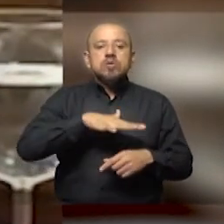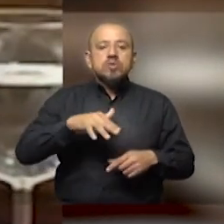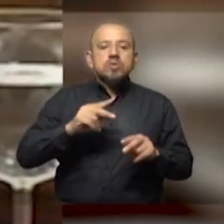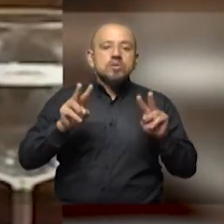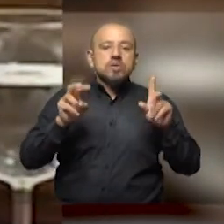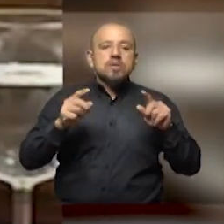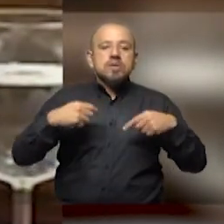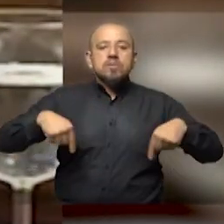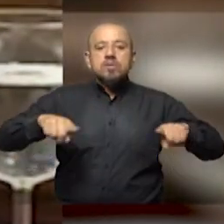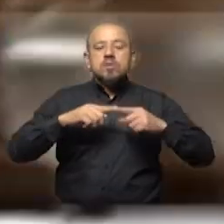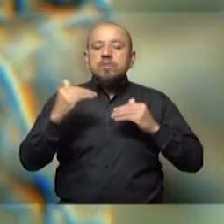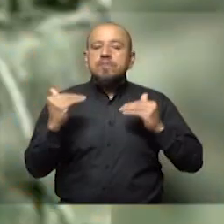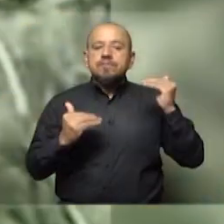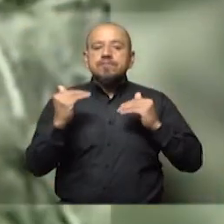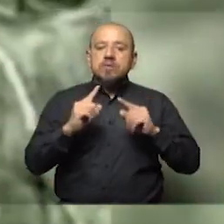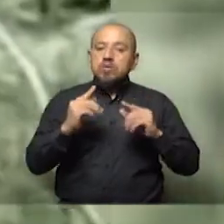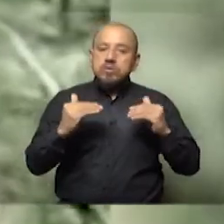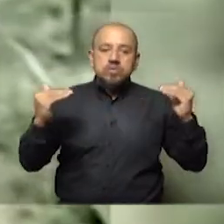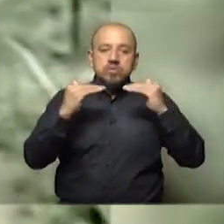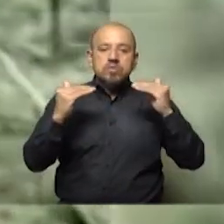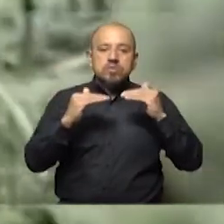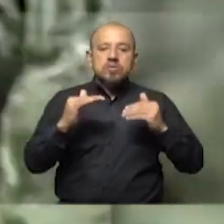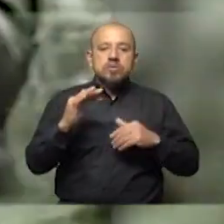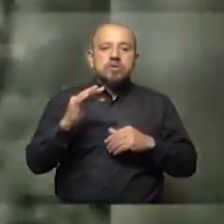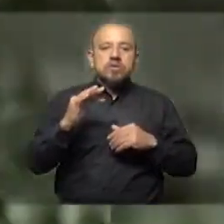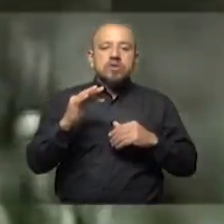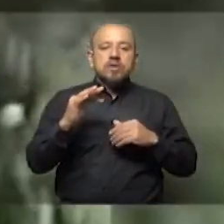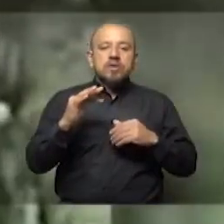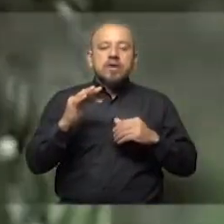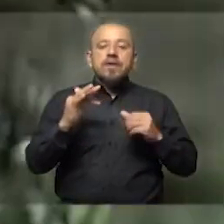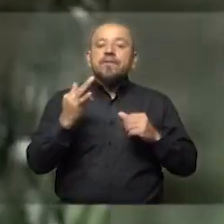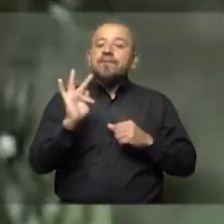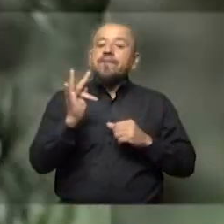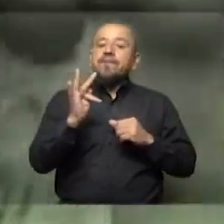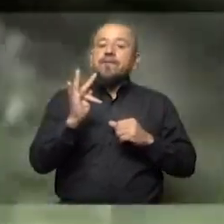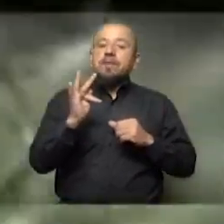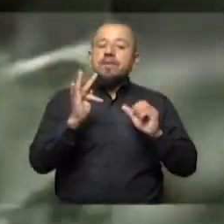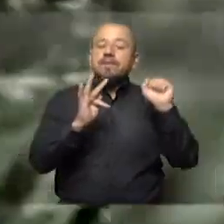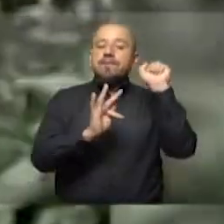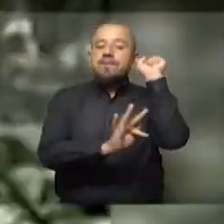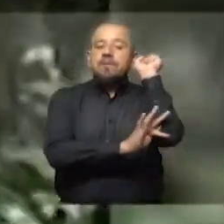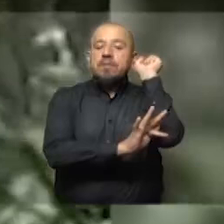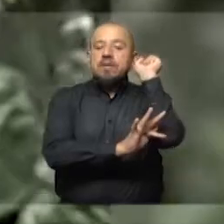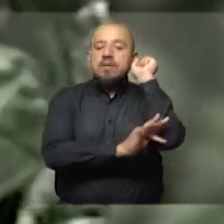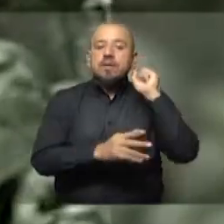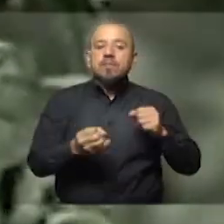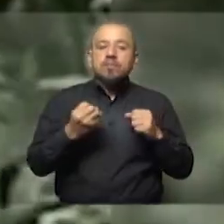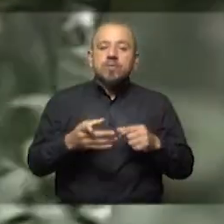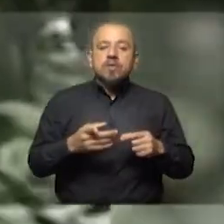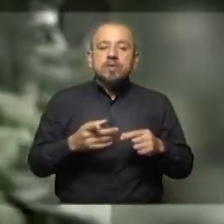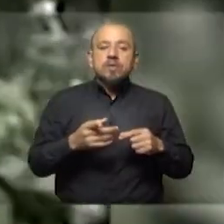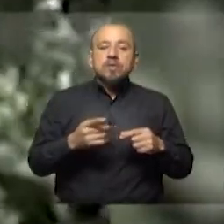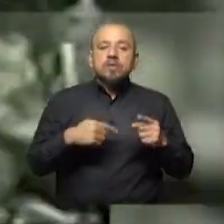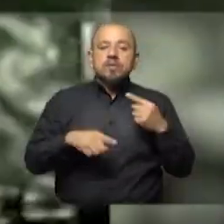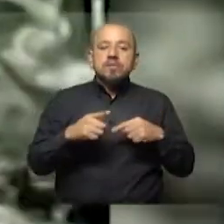términos de equiparidad que no es igualdad feminista pero está por ahí nomás porque en el jardín este